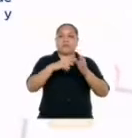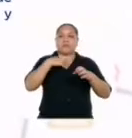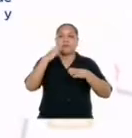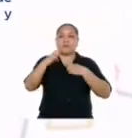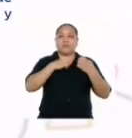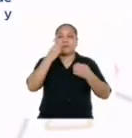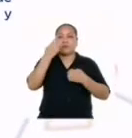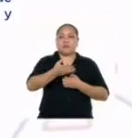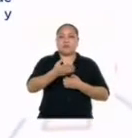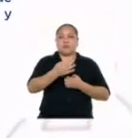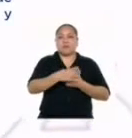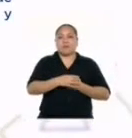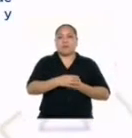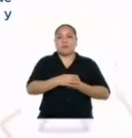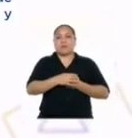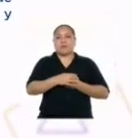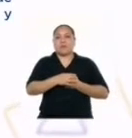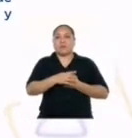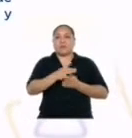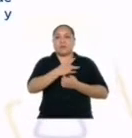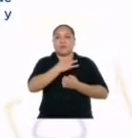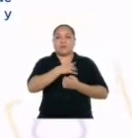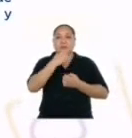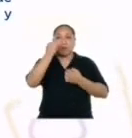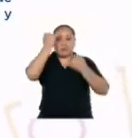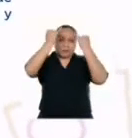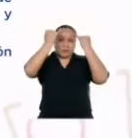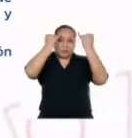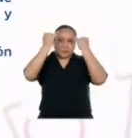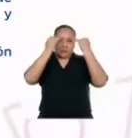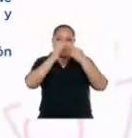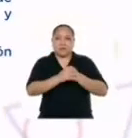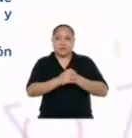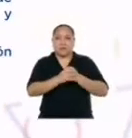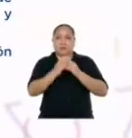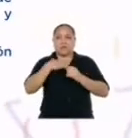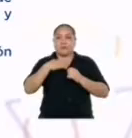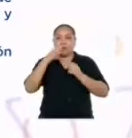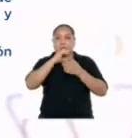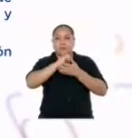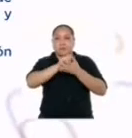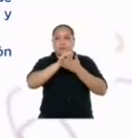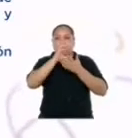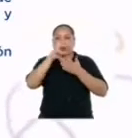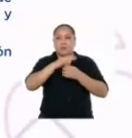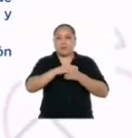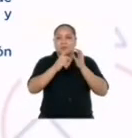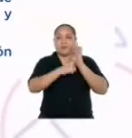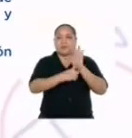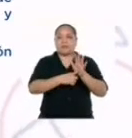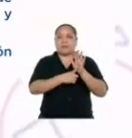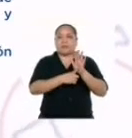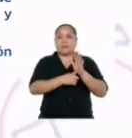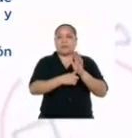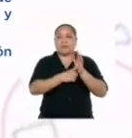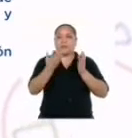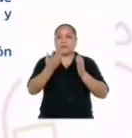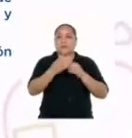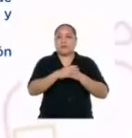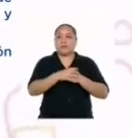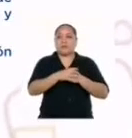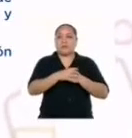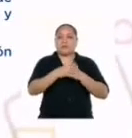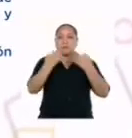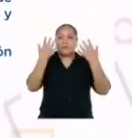sentimientos. Cuarto, las ideas de mi crónica se presentan con cohesión y coherencia. Y quinto y último,